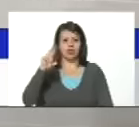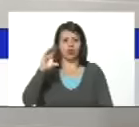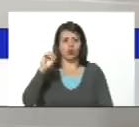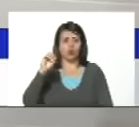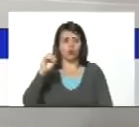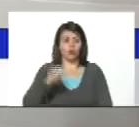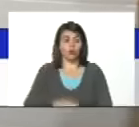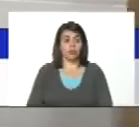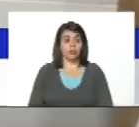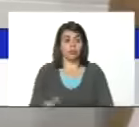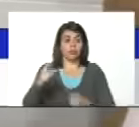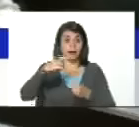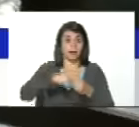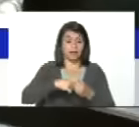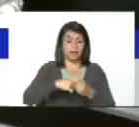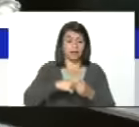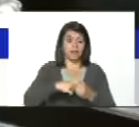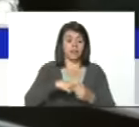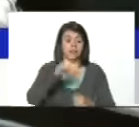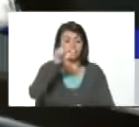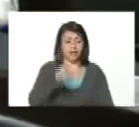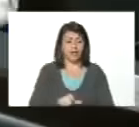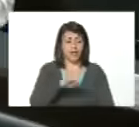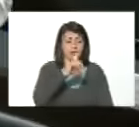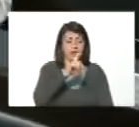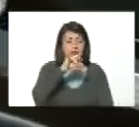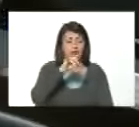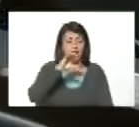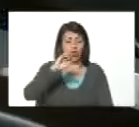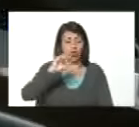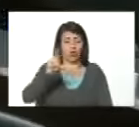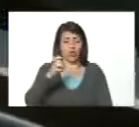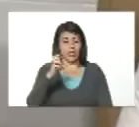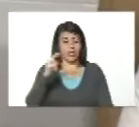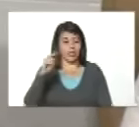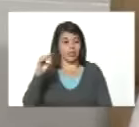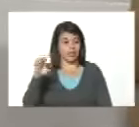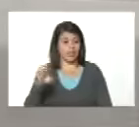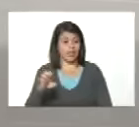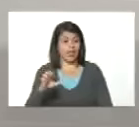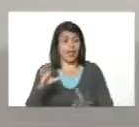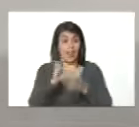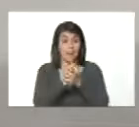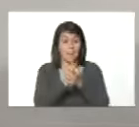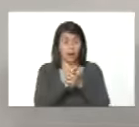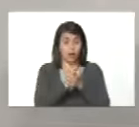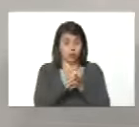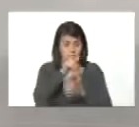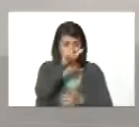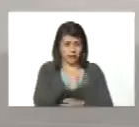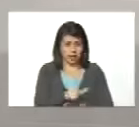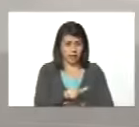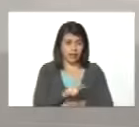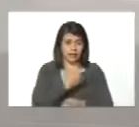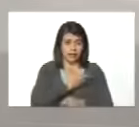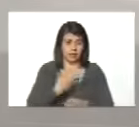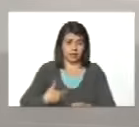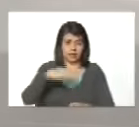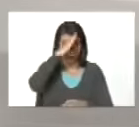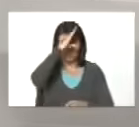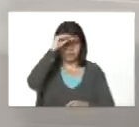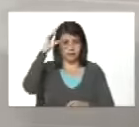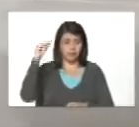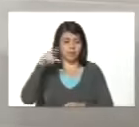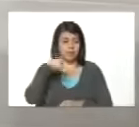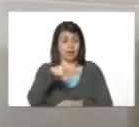Se llamaba El pasajero de Truman, el señor Diógenes Escalante, porque era amigo personal del presidente Truman de los Estados Unidos de América. Y Truman